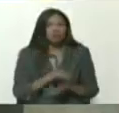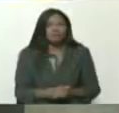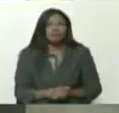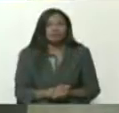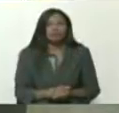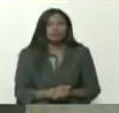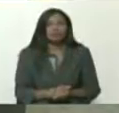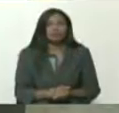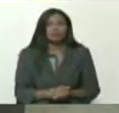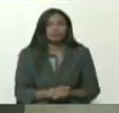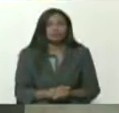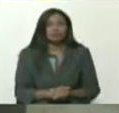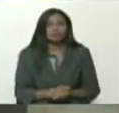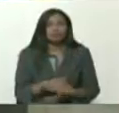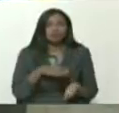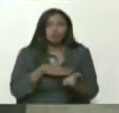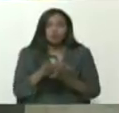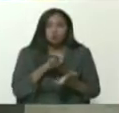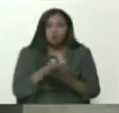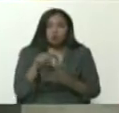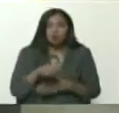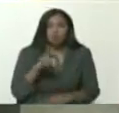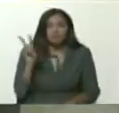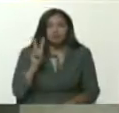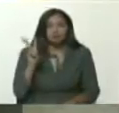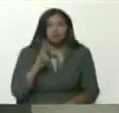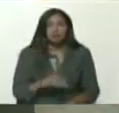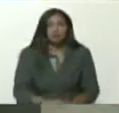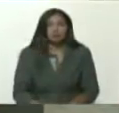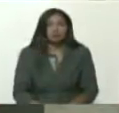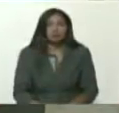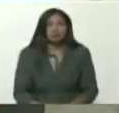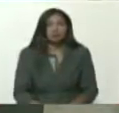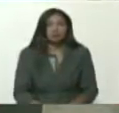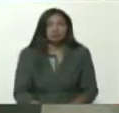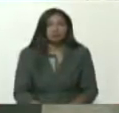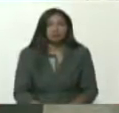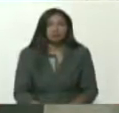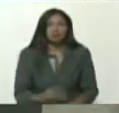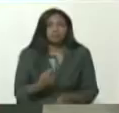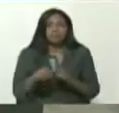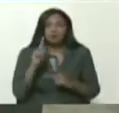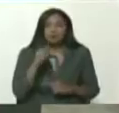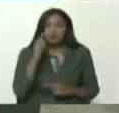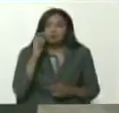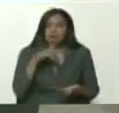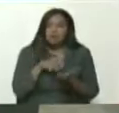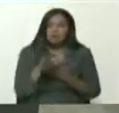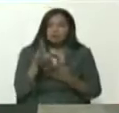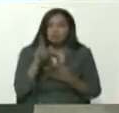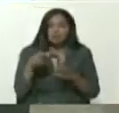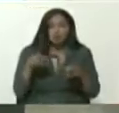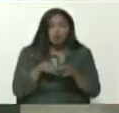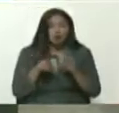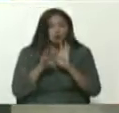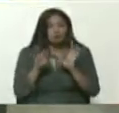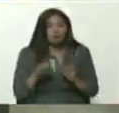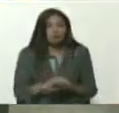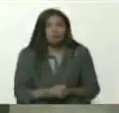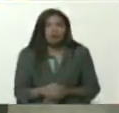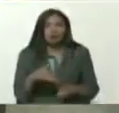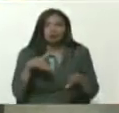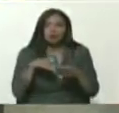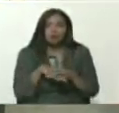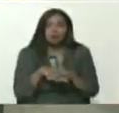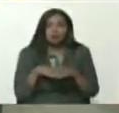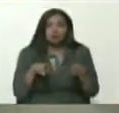grafía e impresión en Venezuela, aquí en Invepal. Pero también viene garantizando los